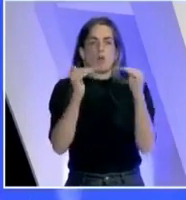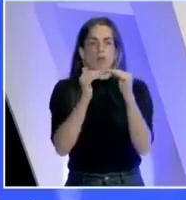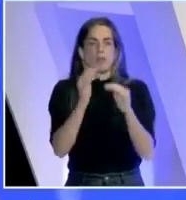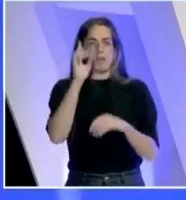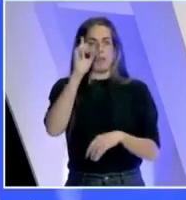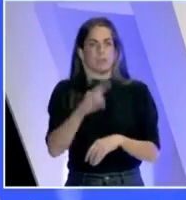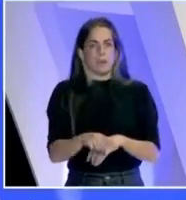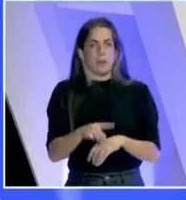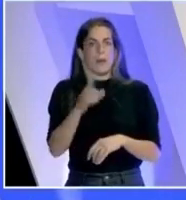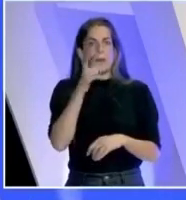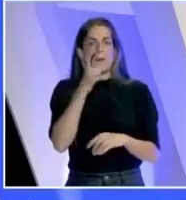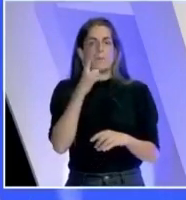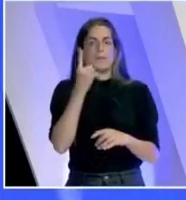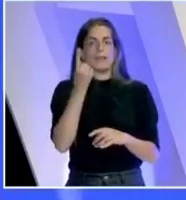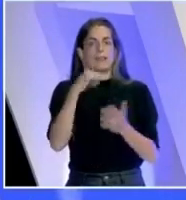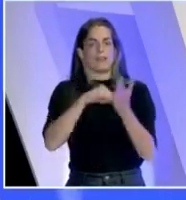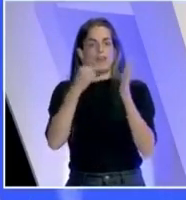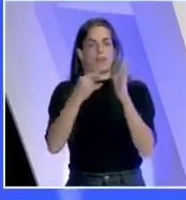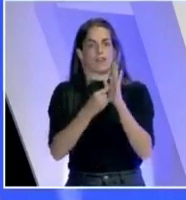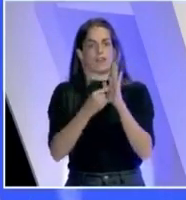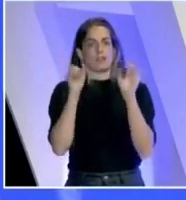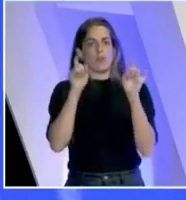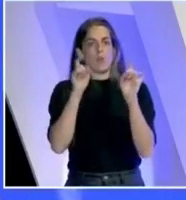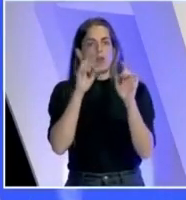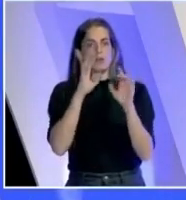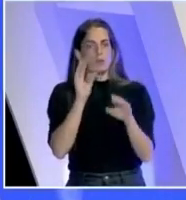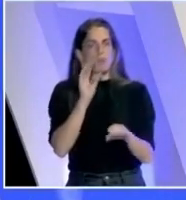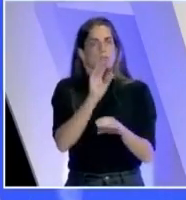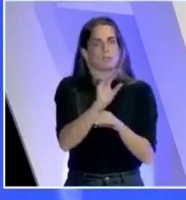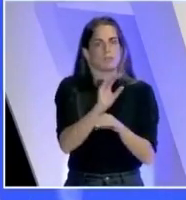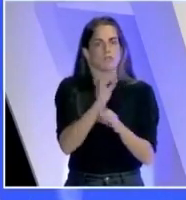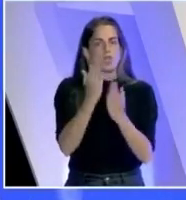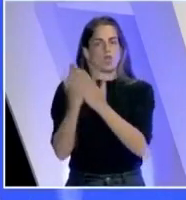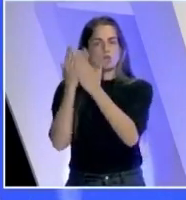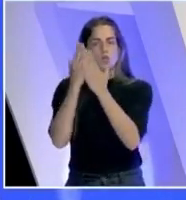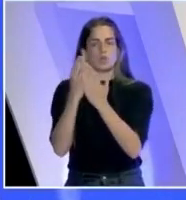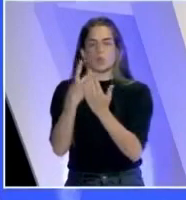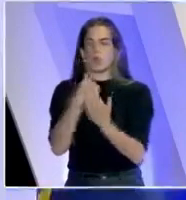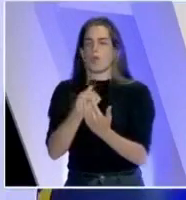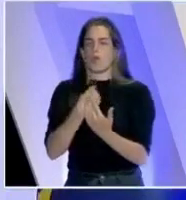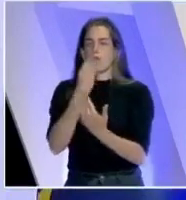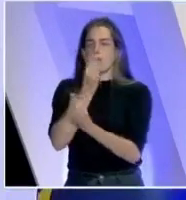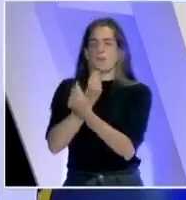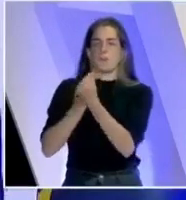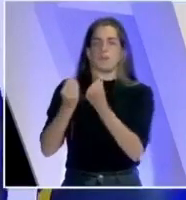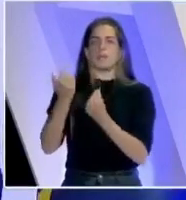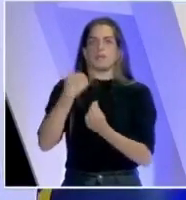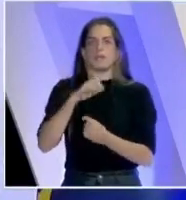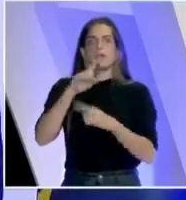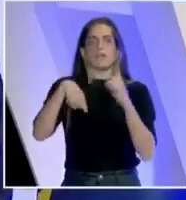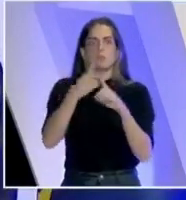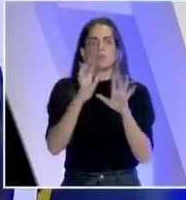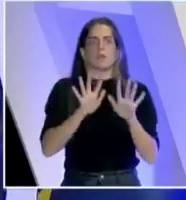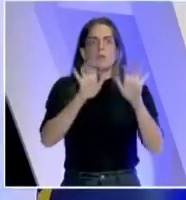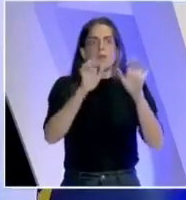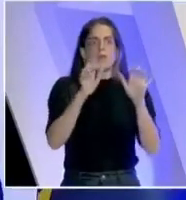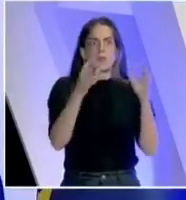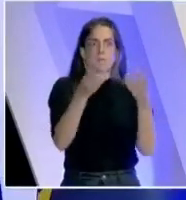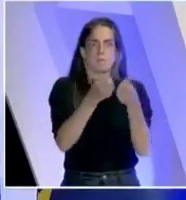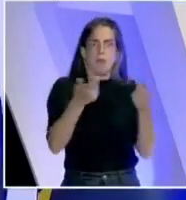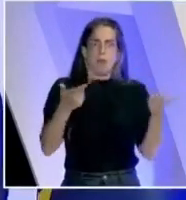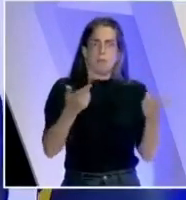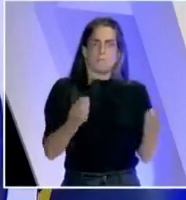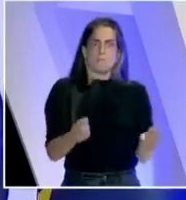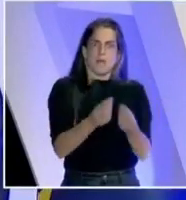e invertir en tecnologías educativas que, como sugieren varios estudios, permiten cosechar grandes ganancias en aprendizaje y